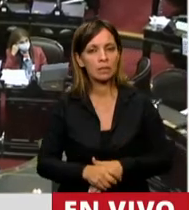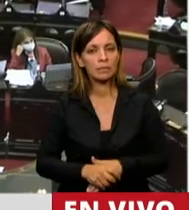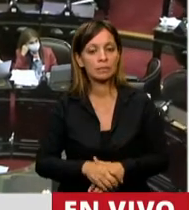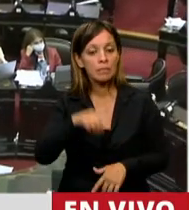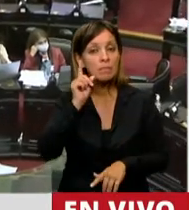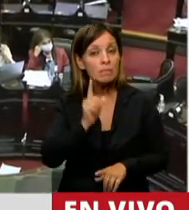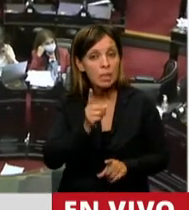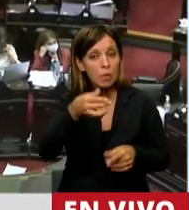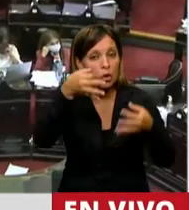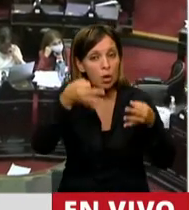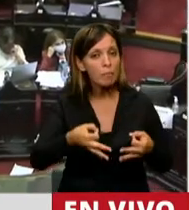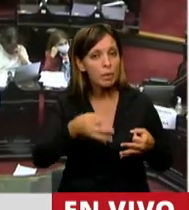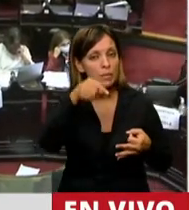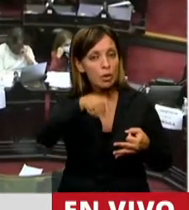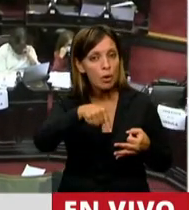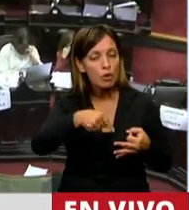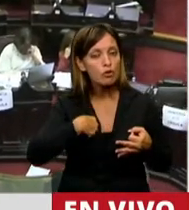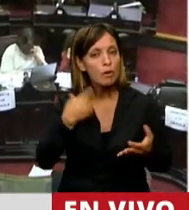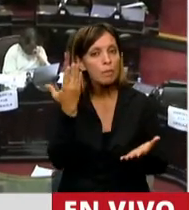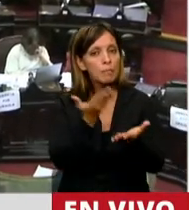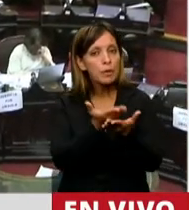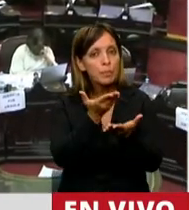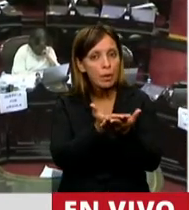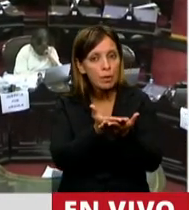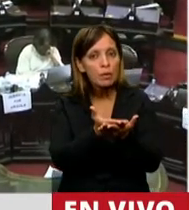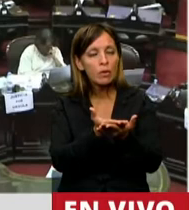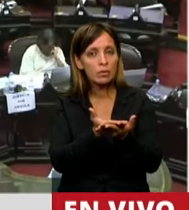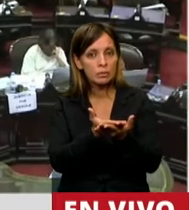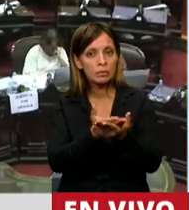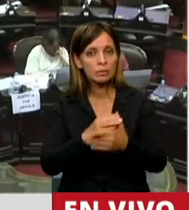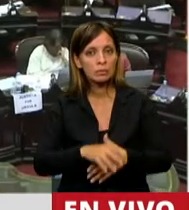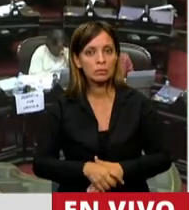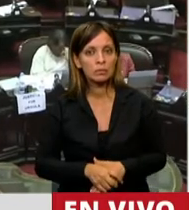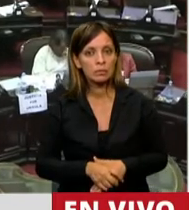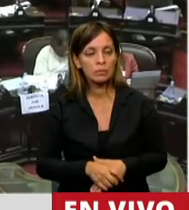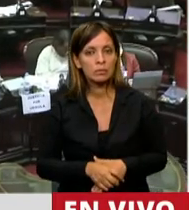hoy vengo a proponerles